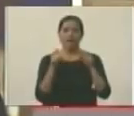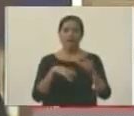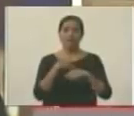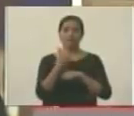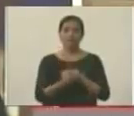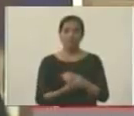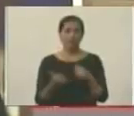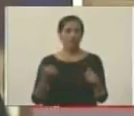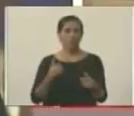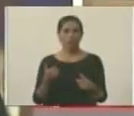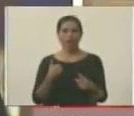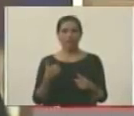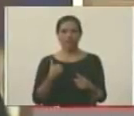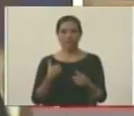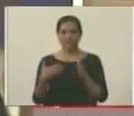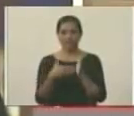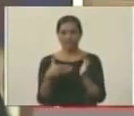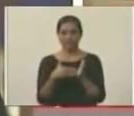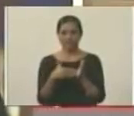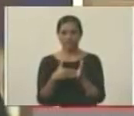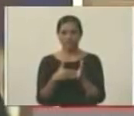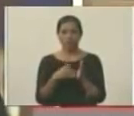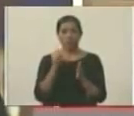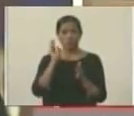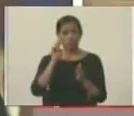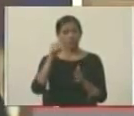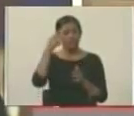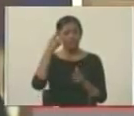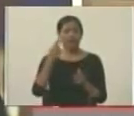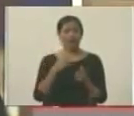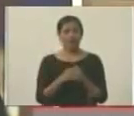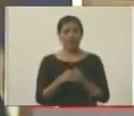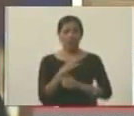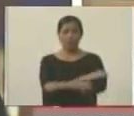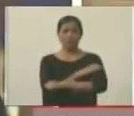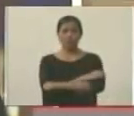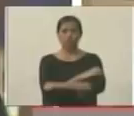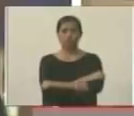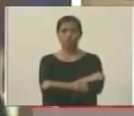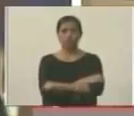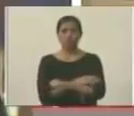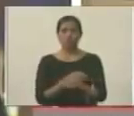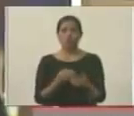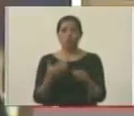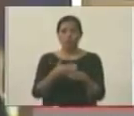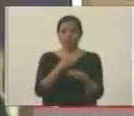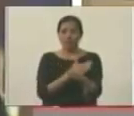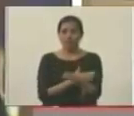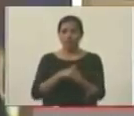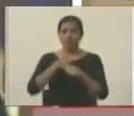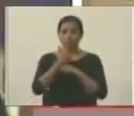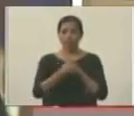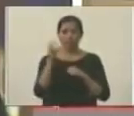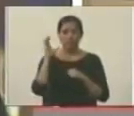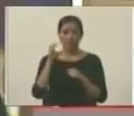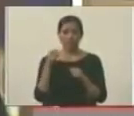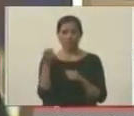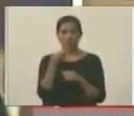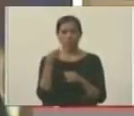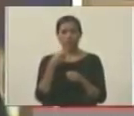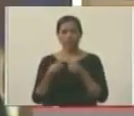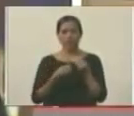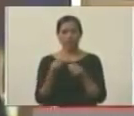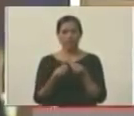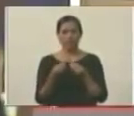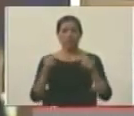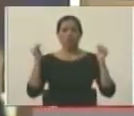ante cualquier ataque, porque usted sabe que la derecha, así como el anterior Plan de la Patria, trataron de evitar su aplicación.